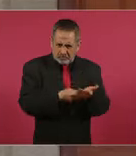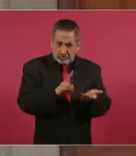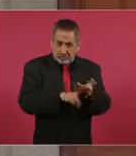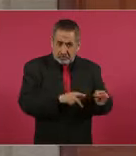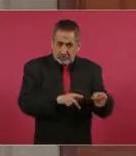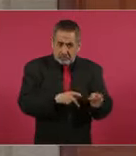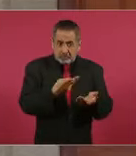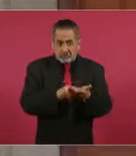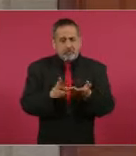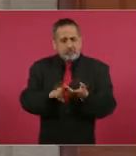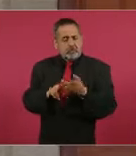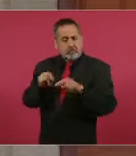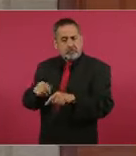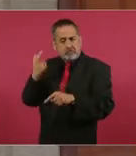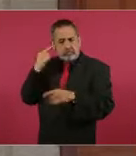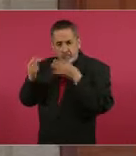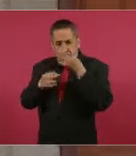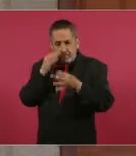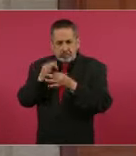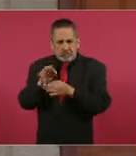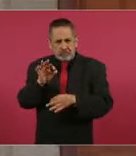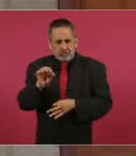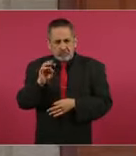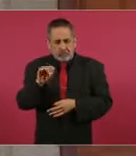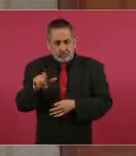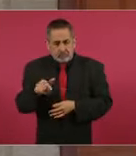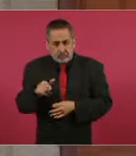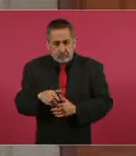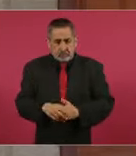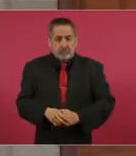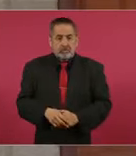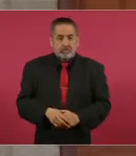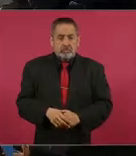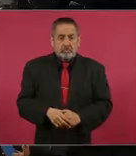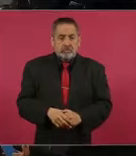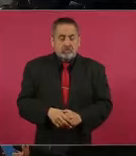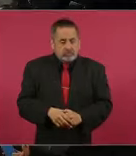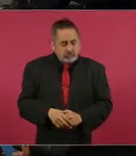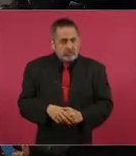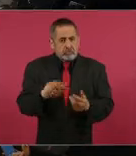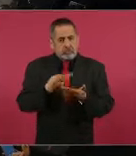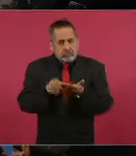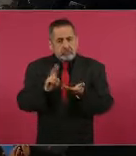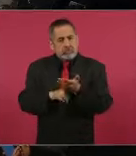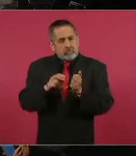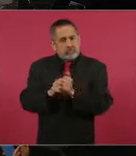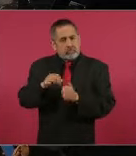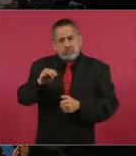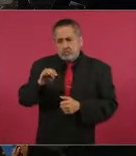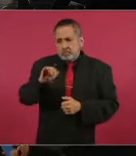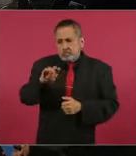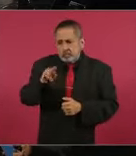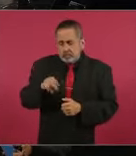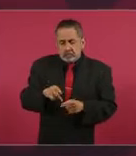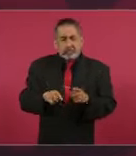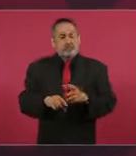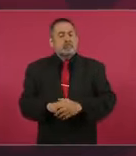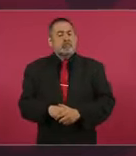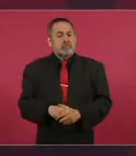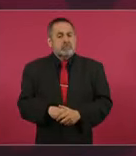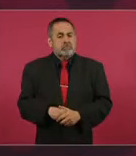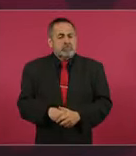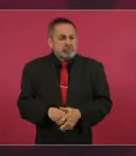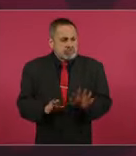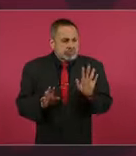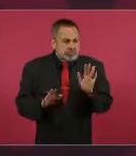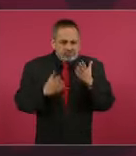ya tenía el programa de Radio Fórmula también. Sí. Y en Milenio. Sí. Pero no hay ningún